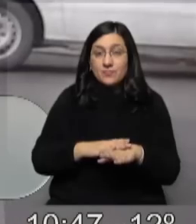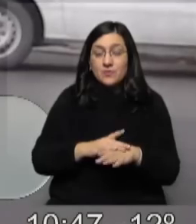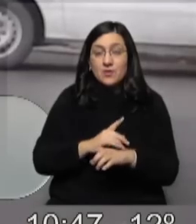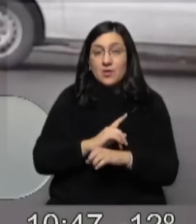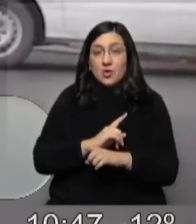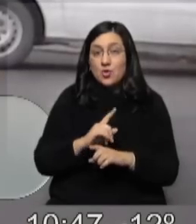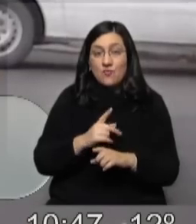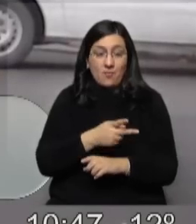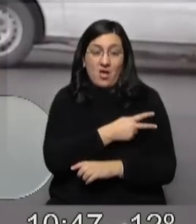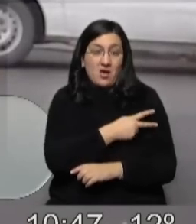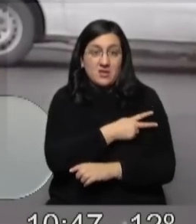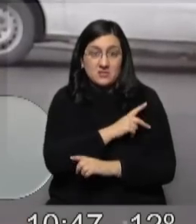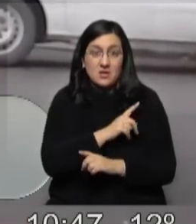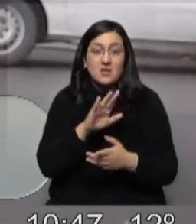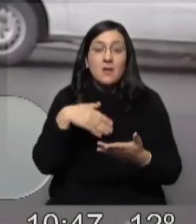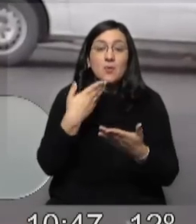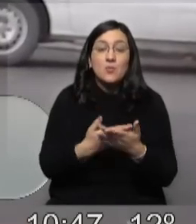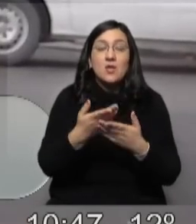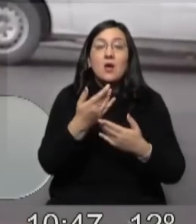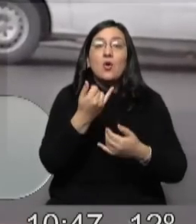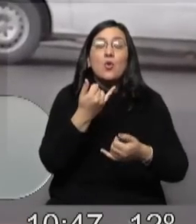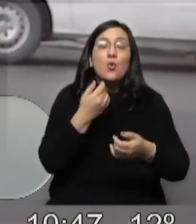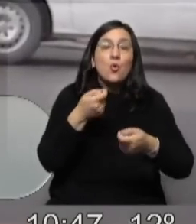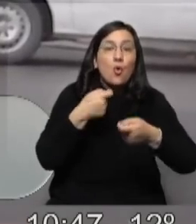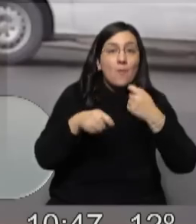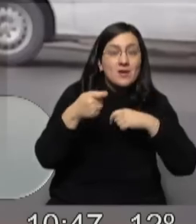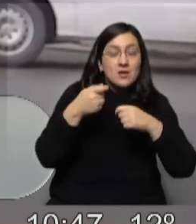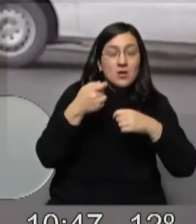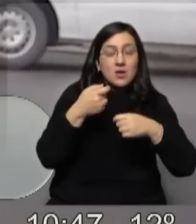pasado por las gerencias, la propuesta comercial de Pettinati de